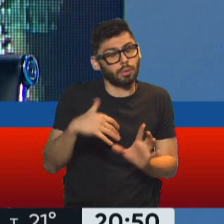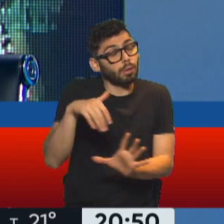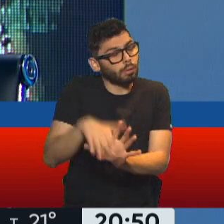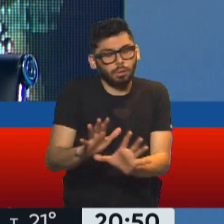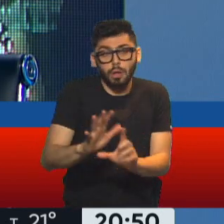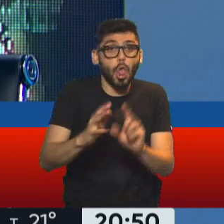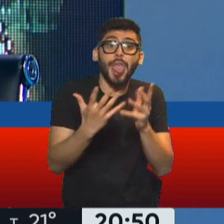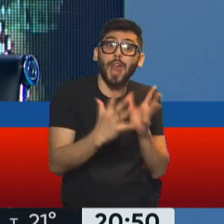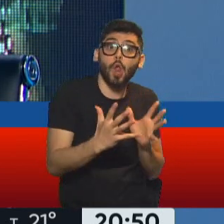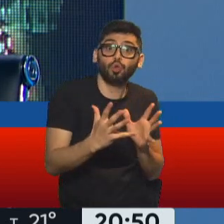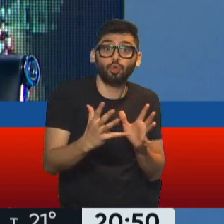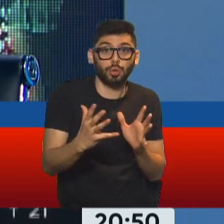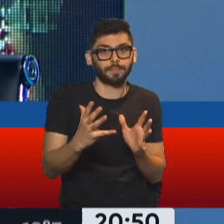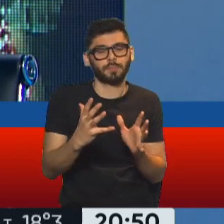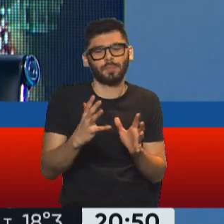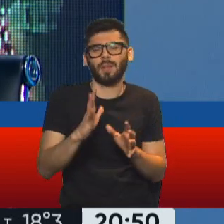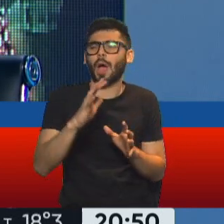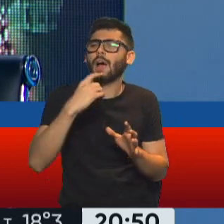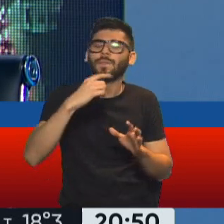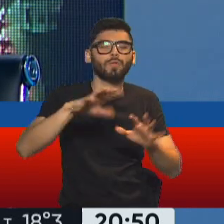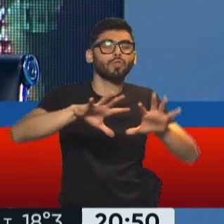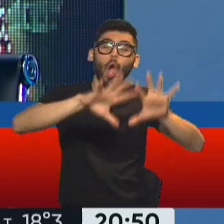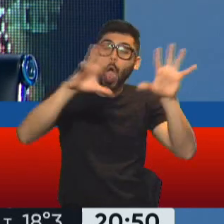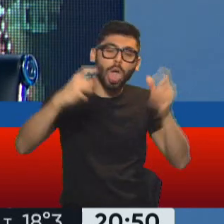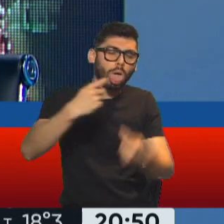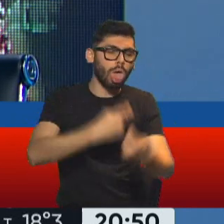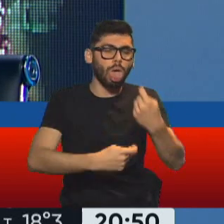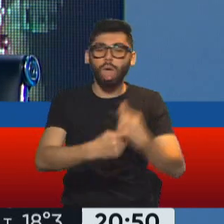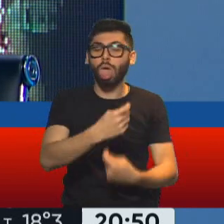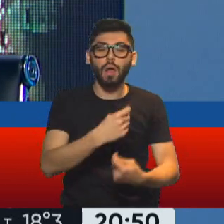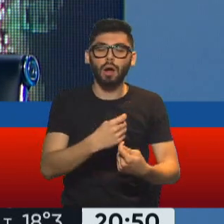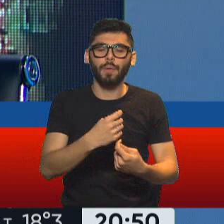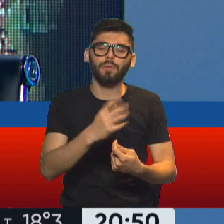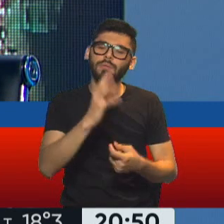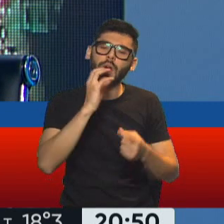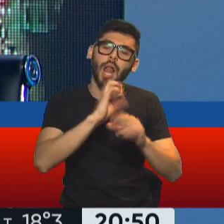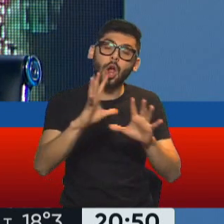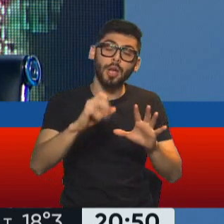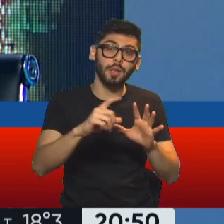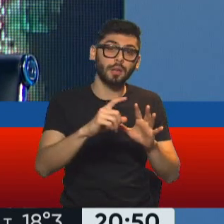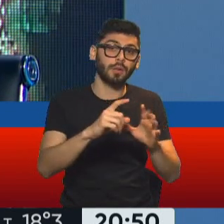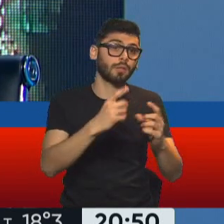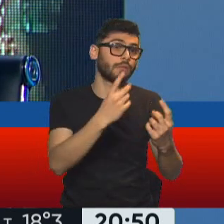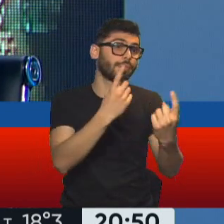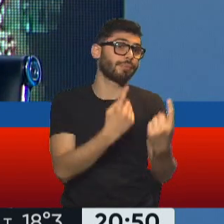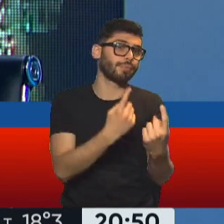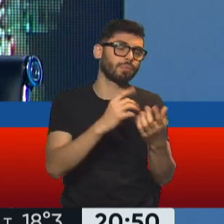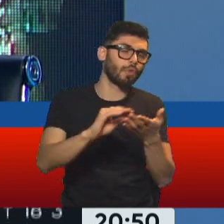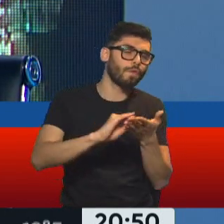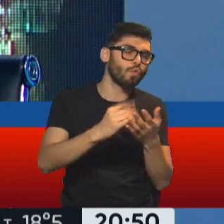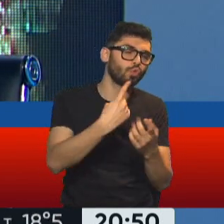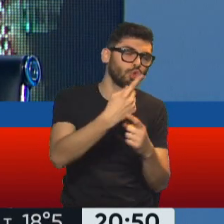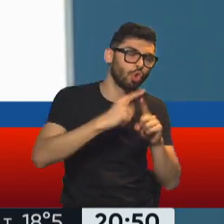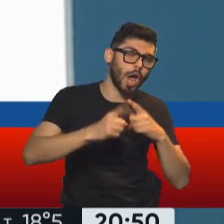de esto, bueno, una lógica de funcionarios de los dos lados del mostrador, una lógica que la vemos en los peajes, la vimos